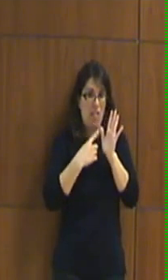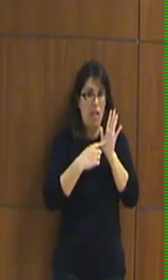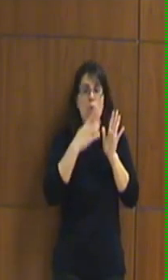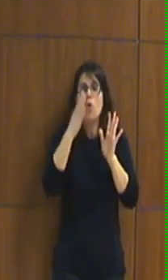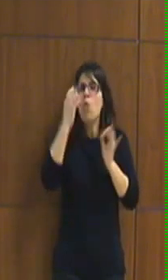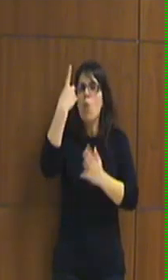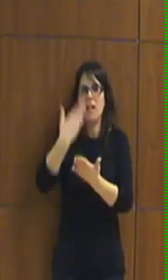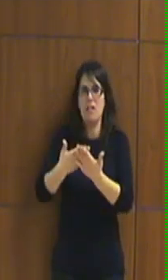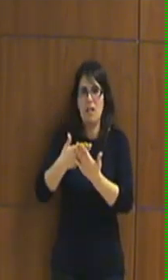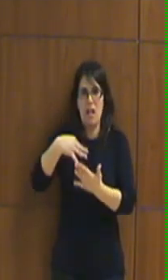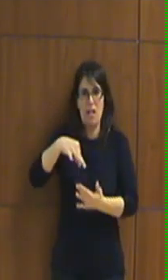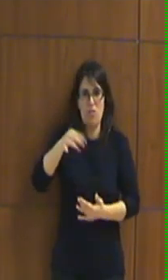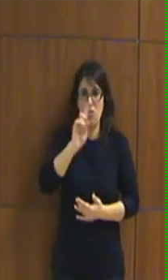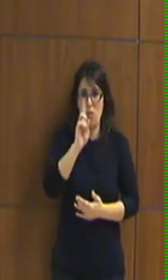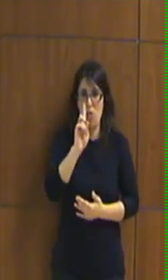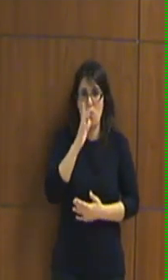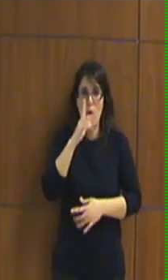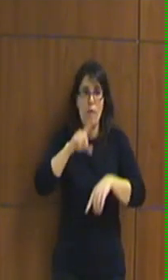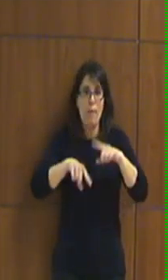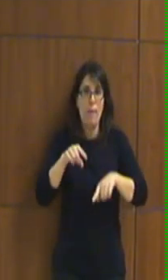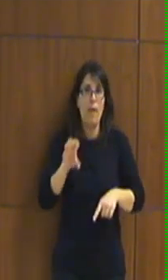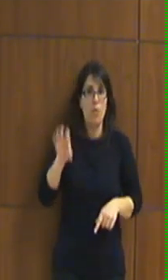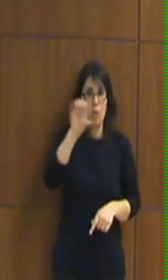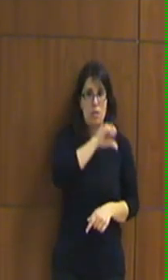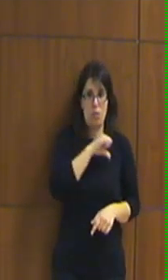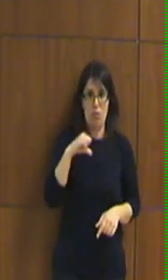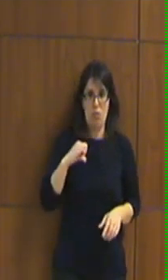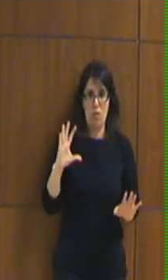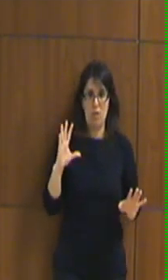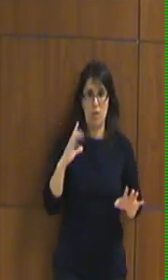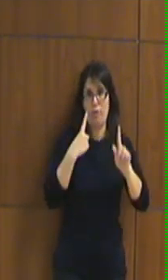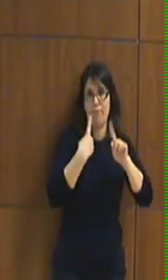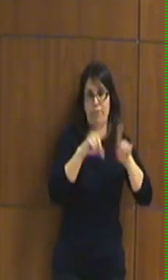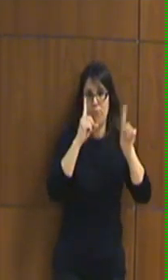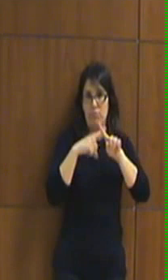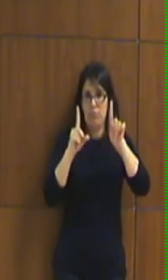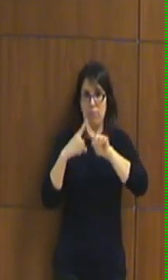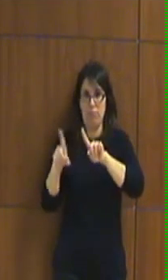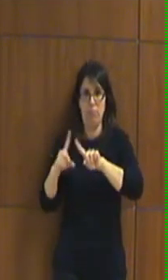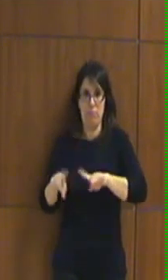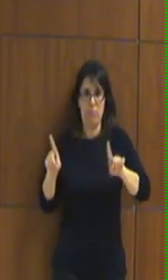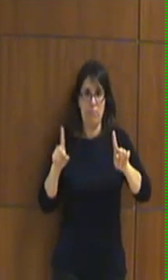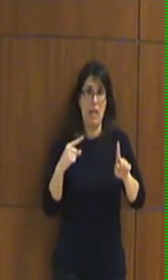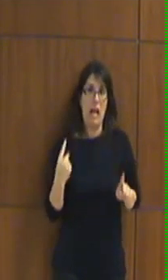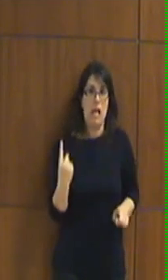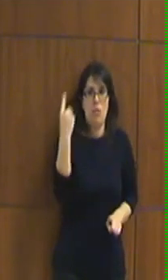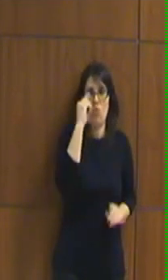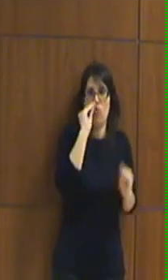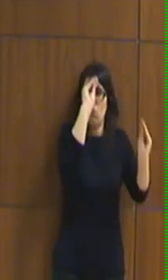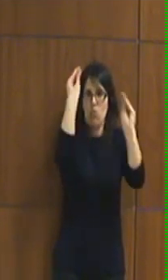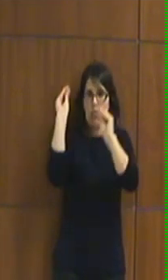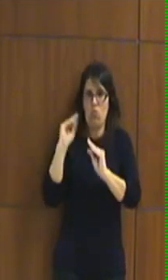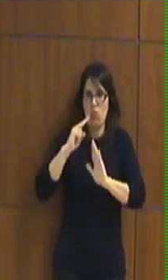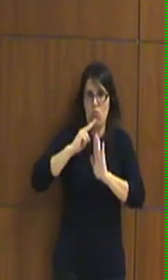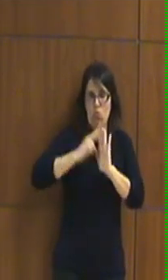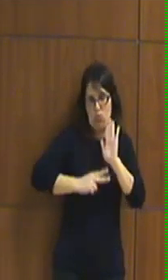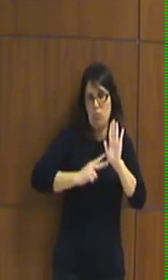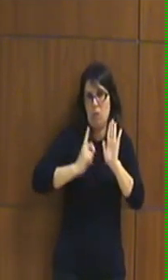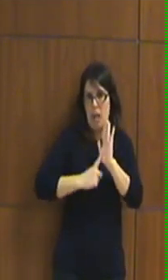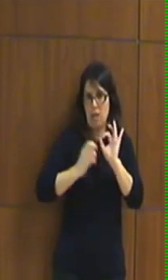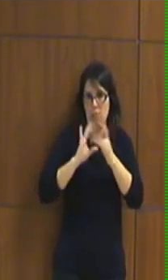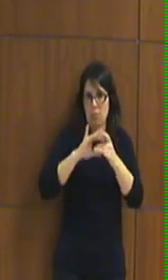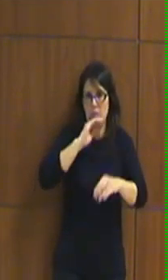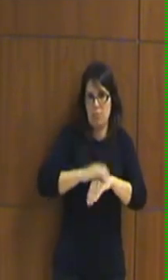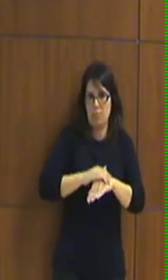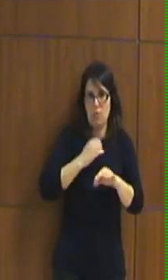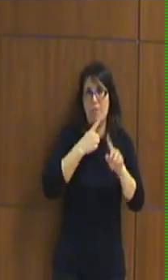normativas son por cada una de las comunidades autónomas, los que marcan la normativa de ello, ¿no? Entonces, en ese